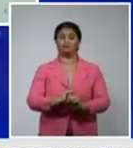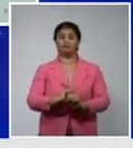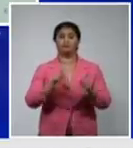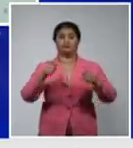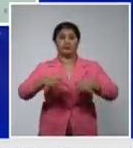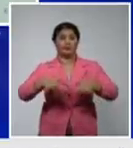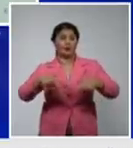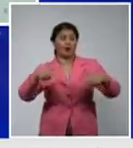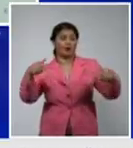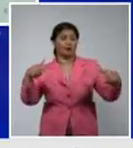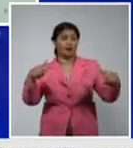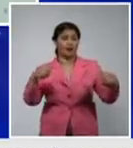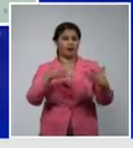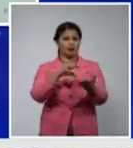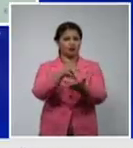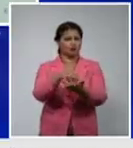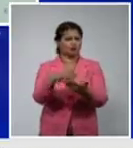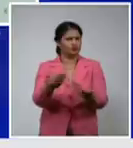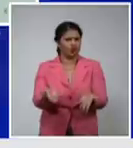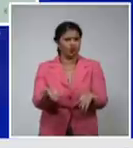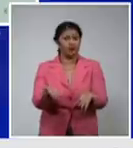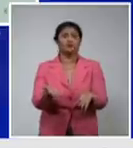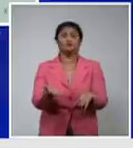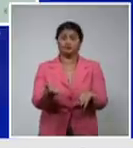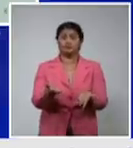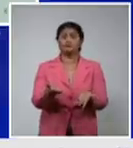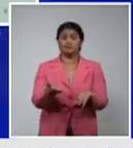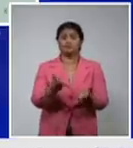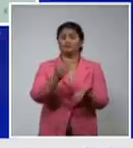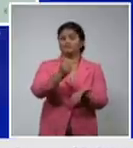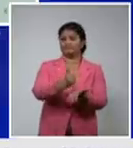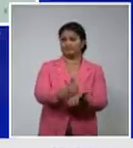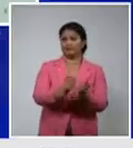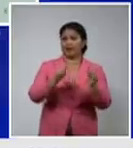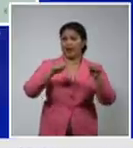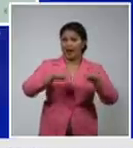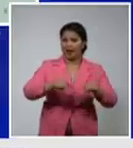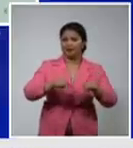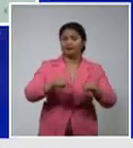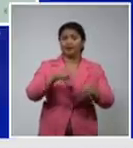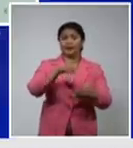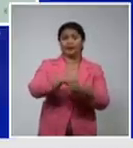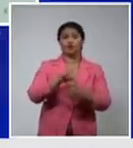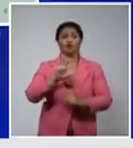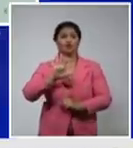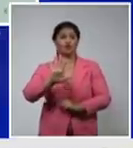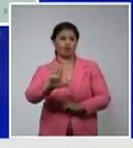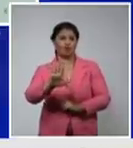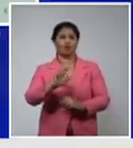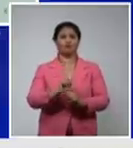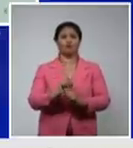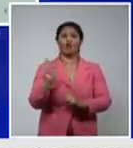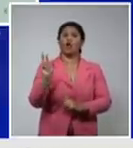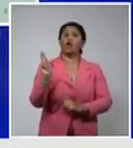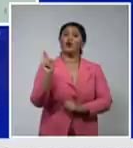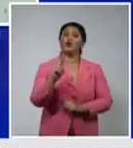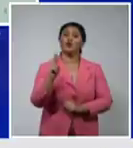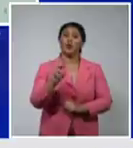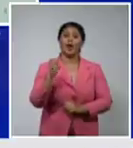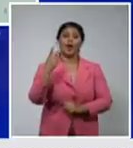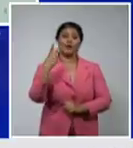la principal problemática de esta provincia, el municipio Cienfuegos, con 5 casos, Rodas con 2, y